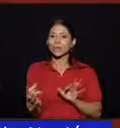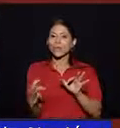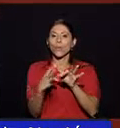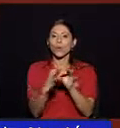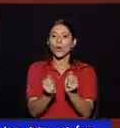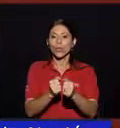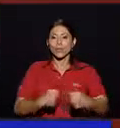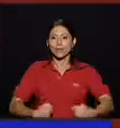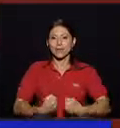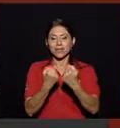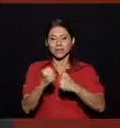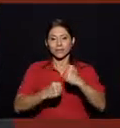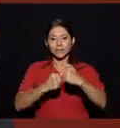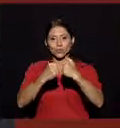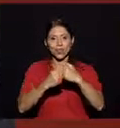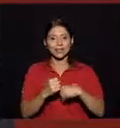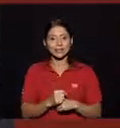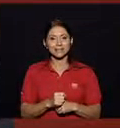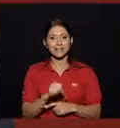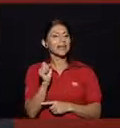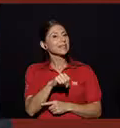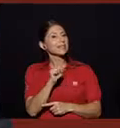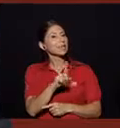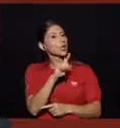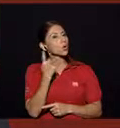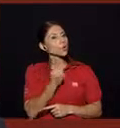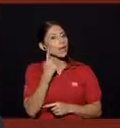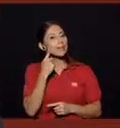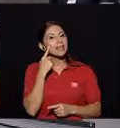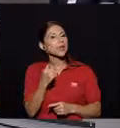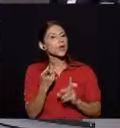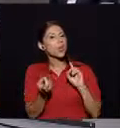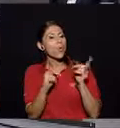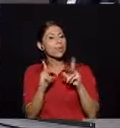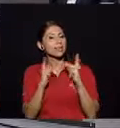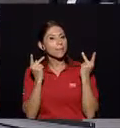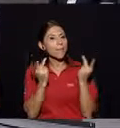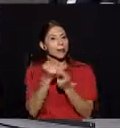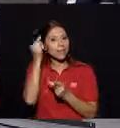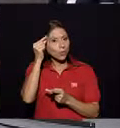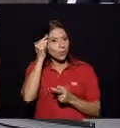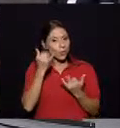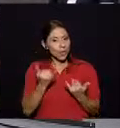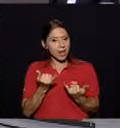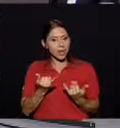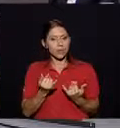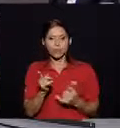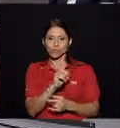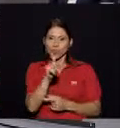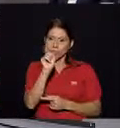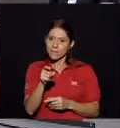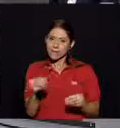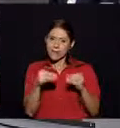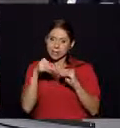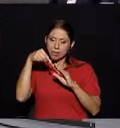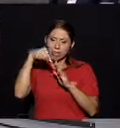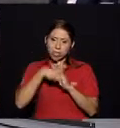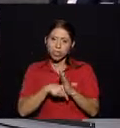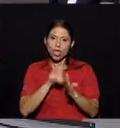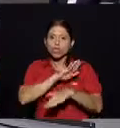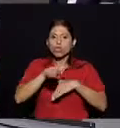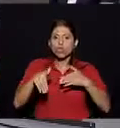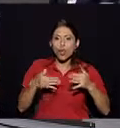con los desafíos estructurales que estamos viviendo para eso. Sí, va más allá del partido de gobierno, sino de toda, ¿verdad?,